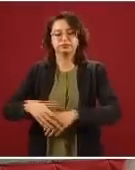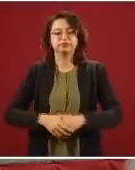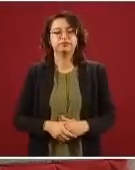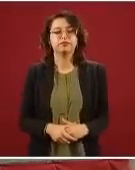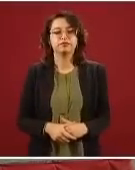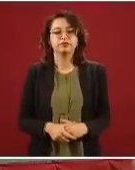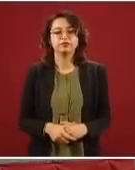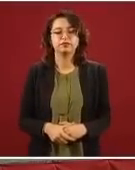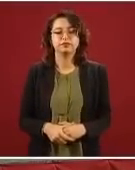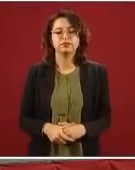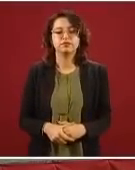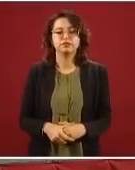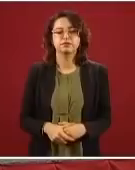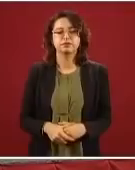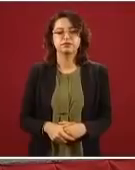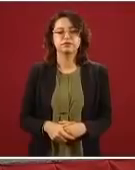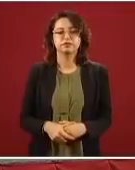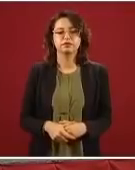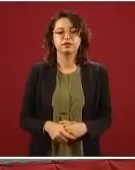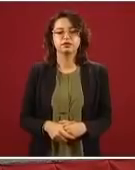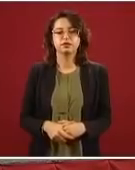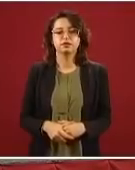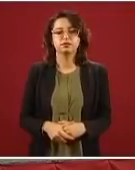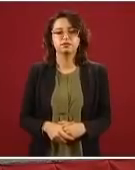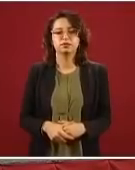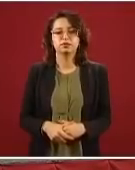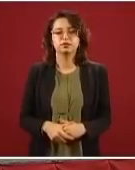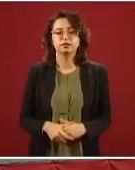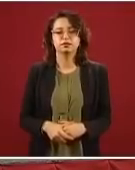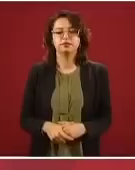Y esto nos va a ayudar mucho